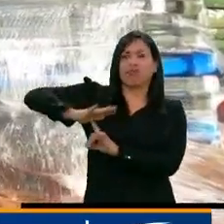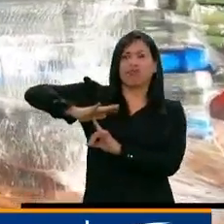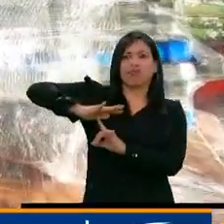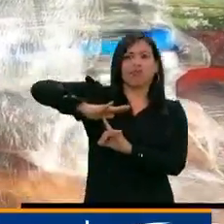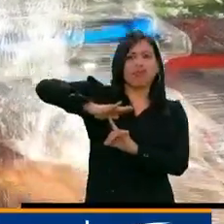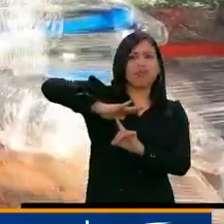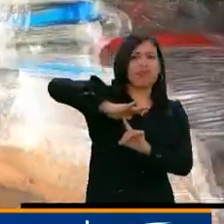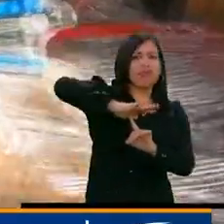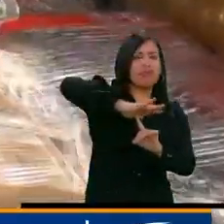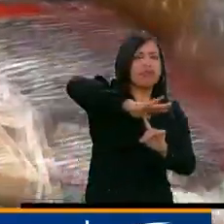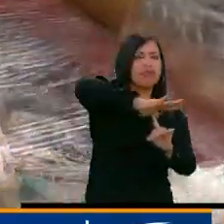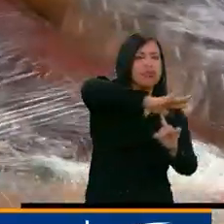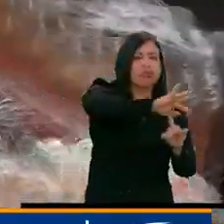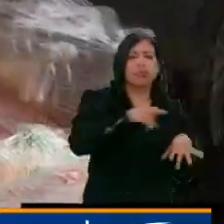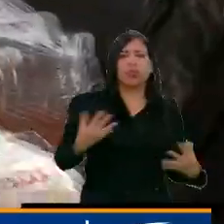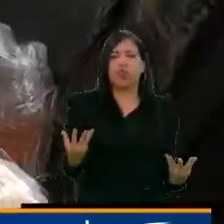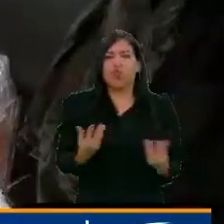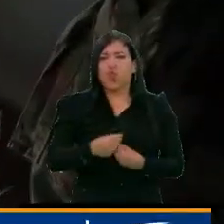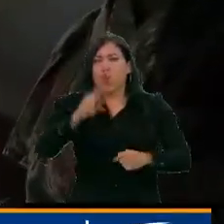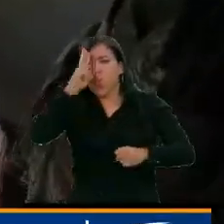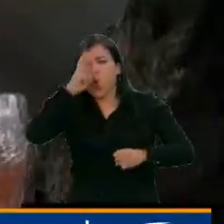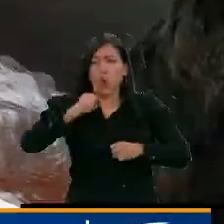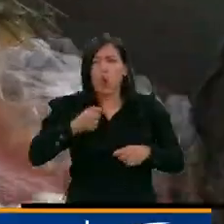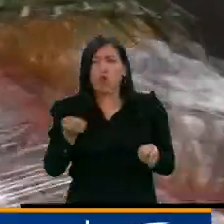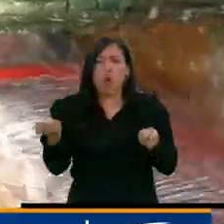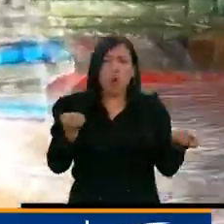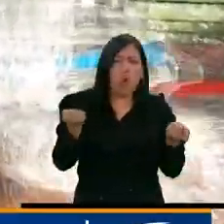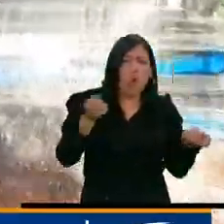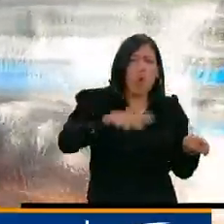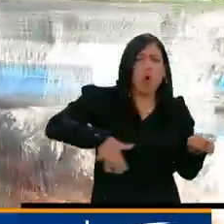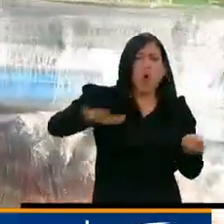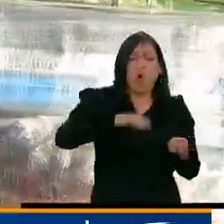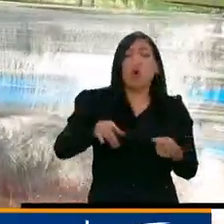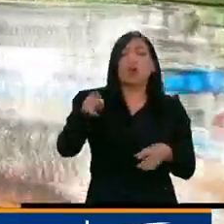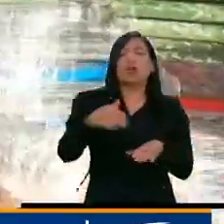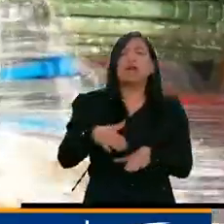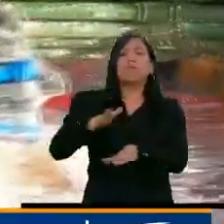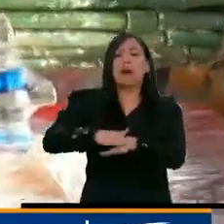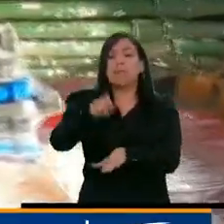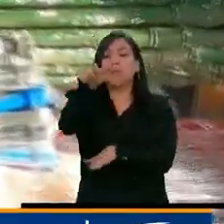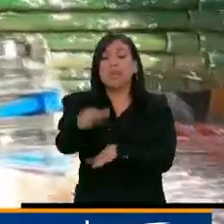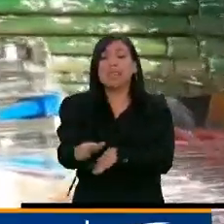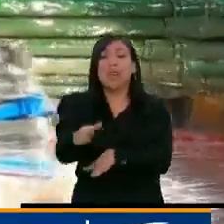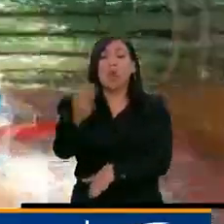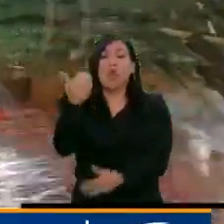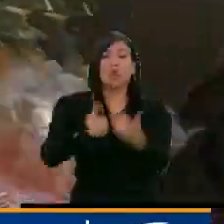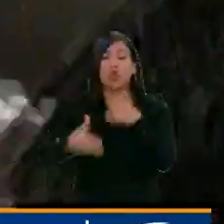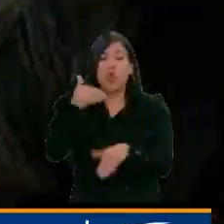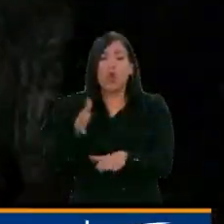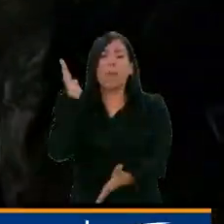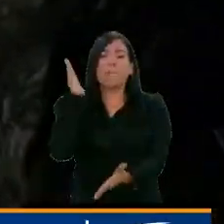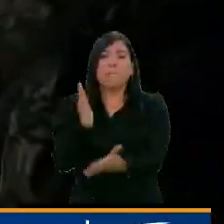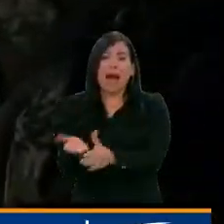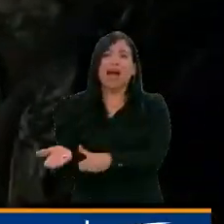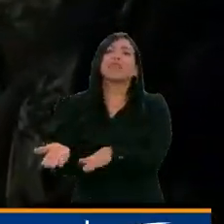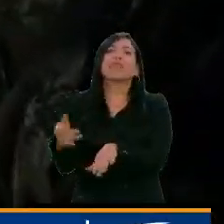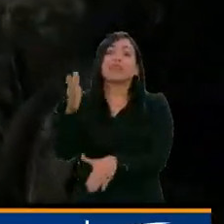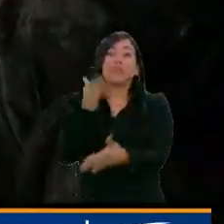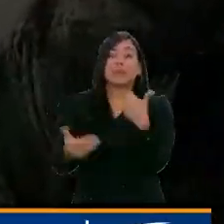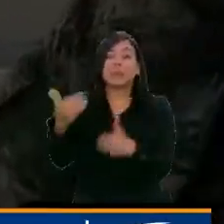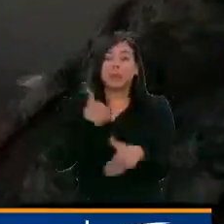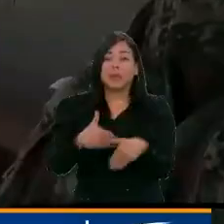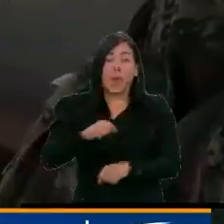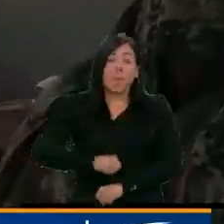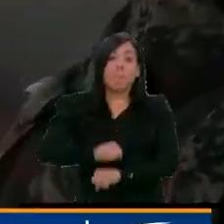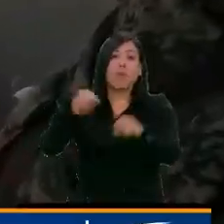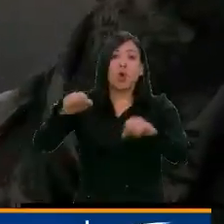La tripulación del Batallón de Movilidad y Maniobra 3 de Aviación del Ejército recibió el llamado para salvar la vida de un soldado que cayó en un campo minado,